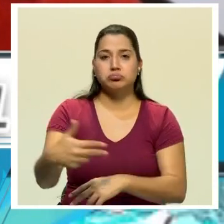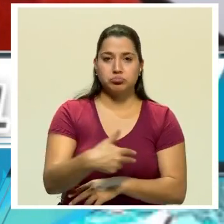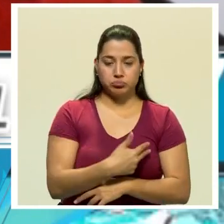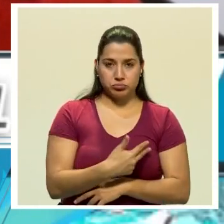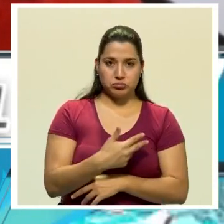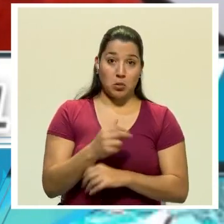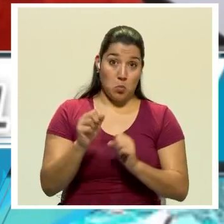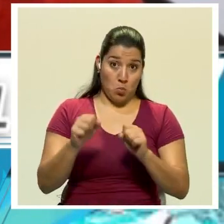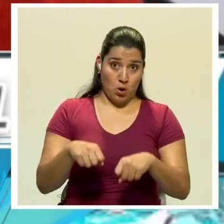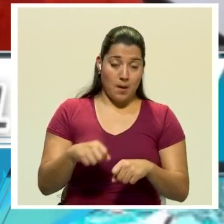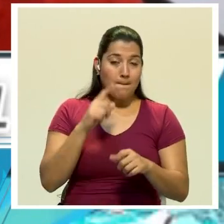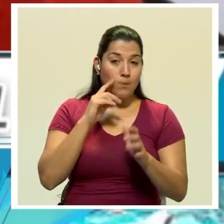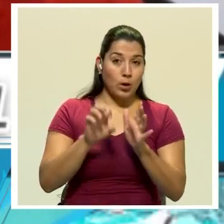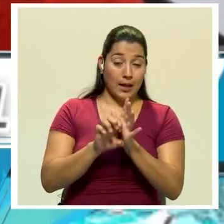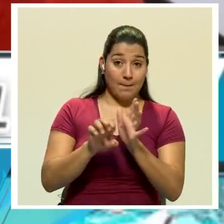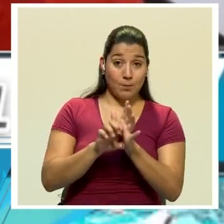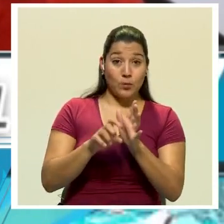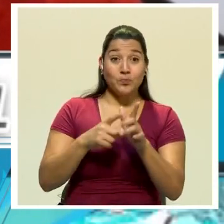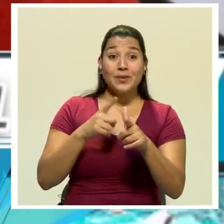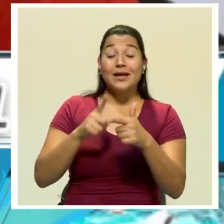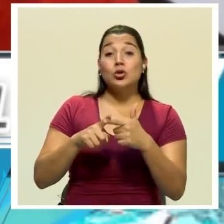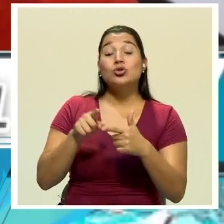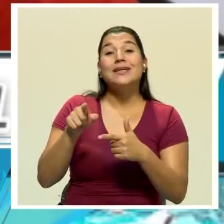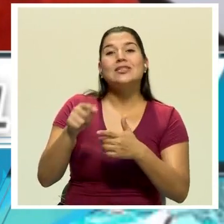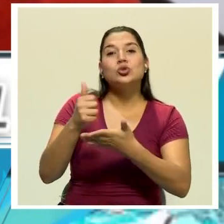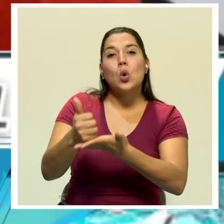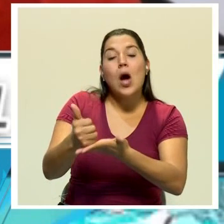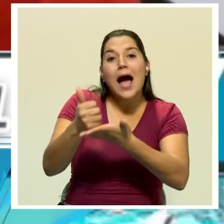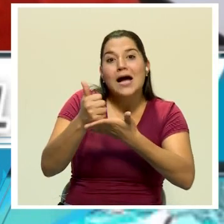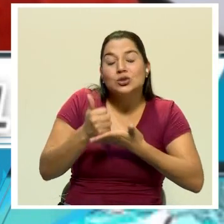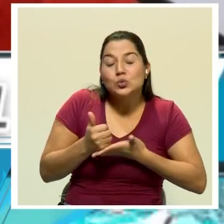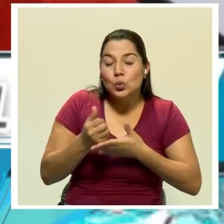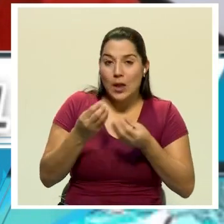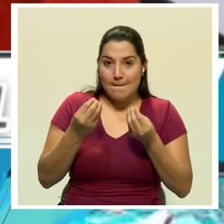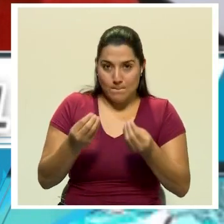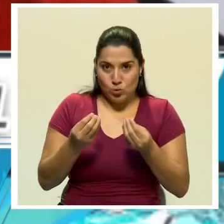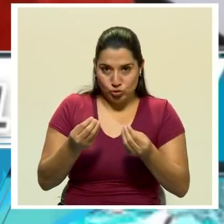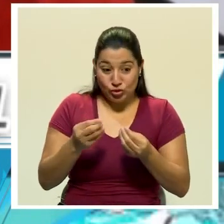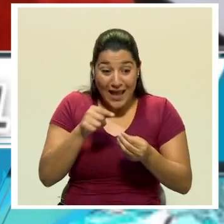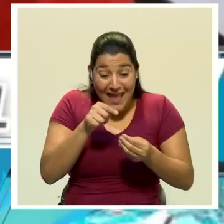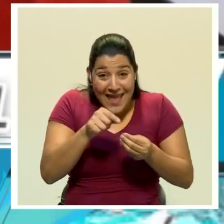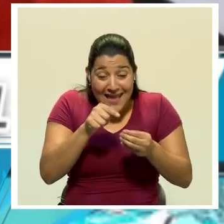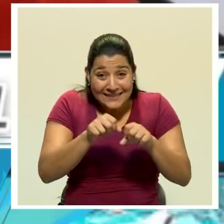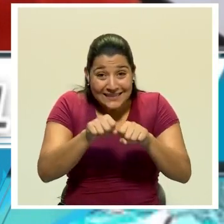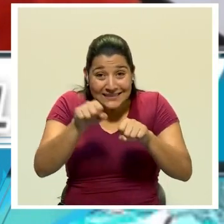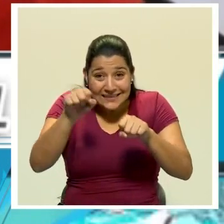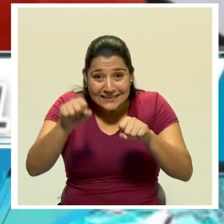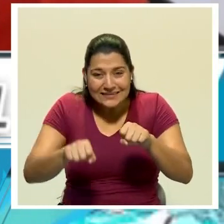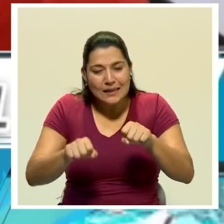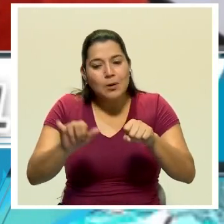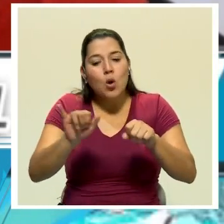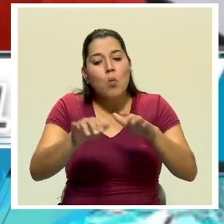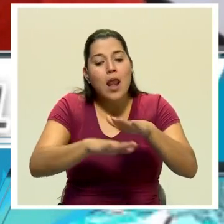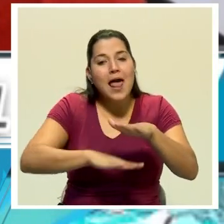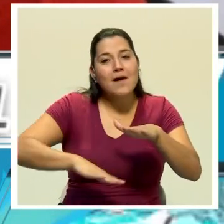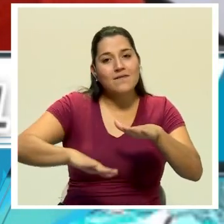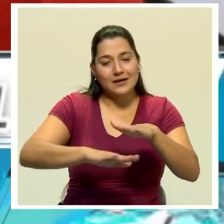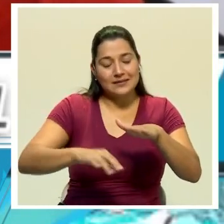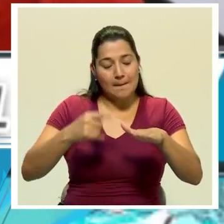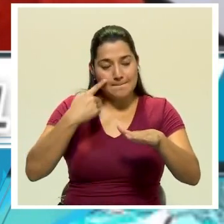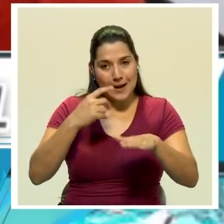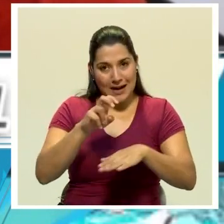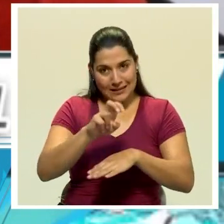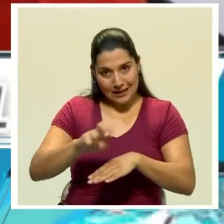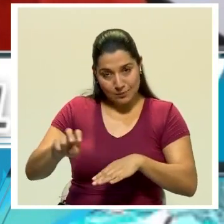lo que nosotros hemos llamado que va a ser este sistema, va a ser la columna vertebral del sistema de transporte público.